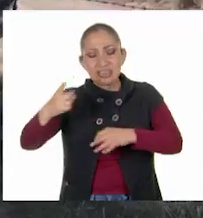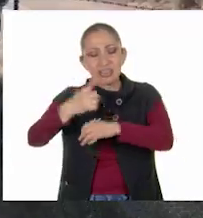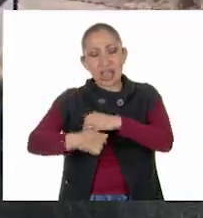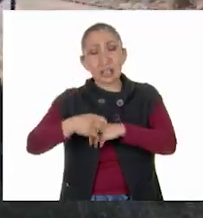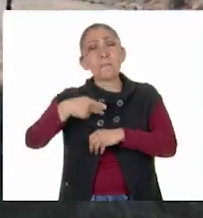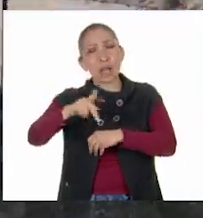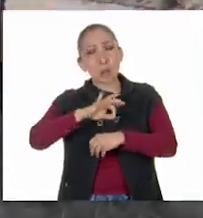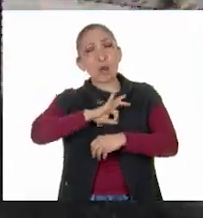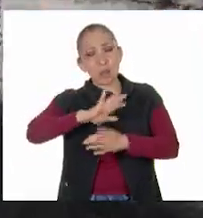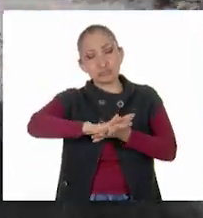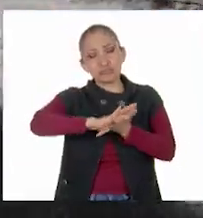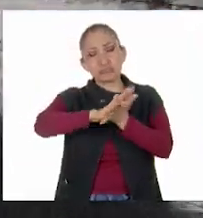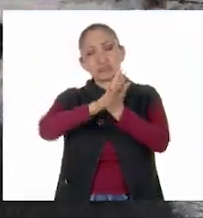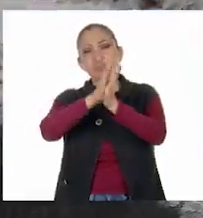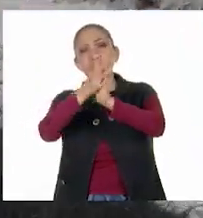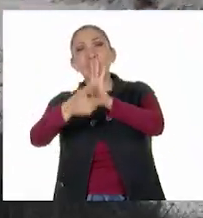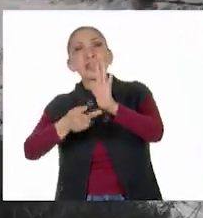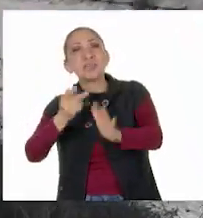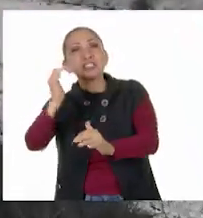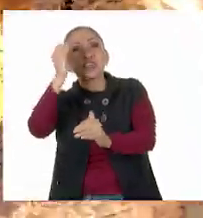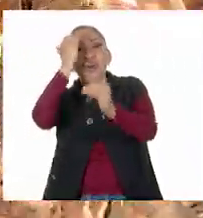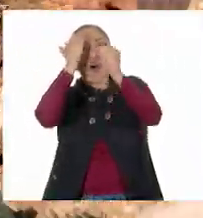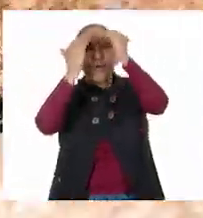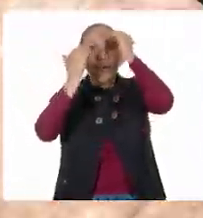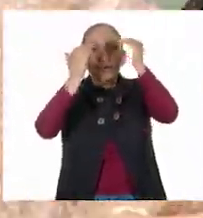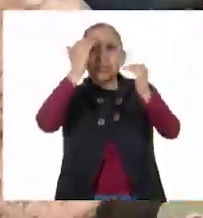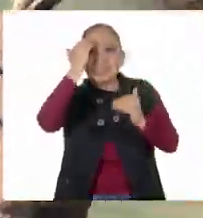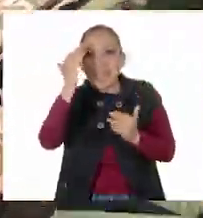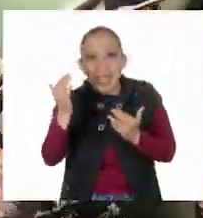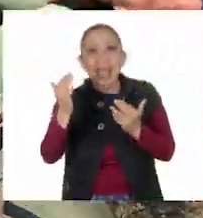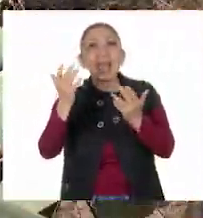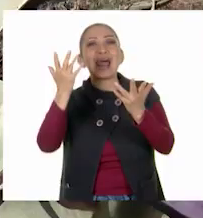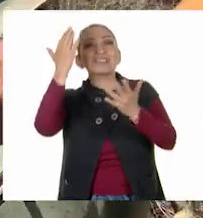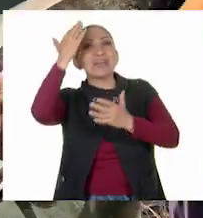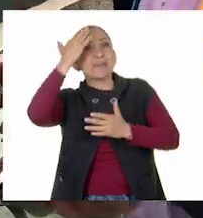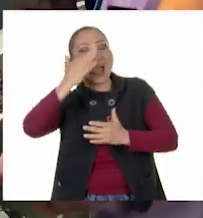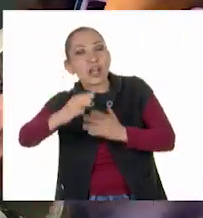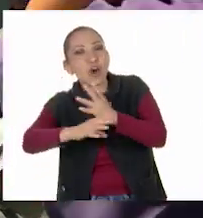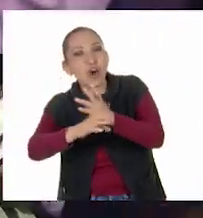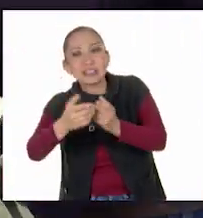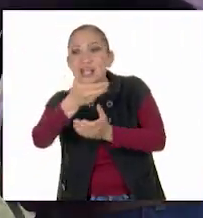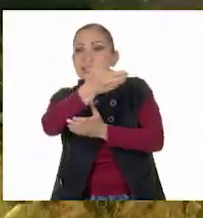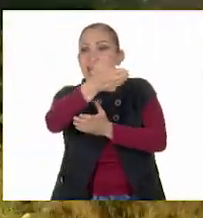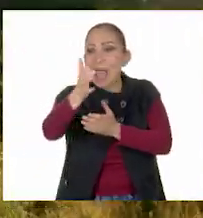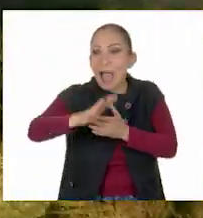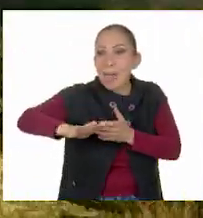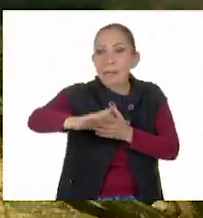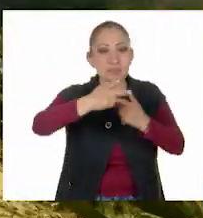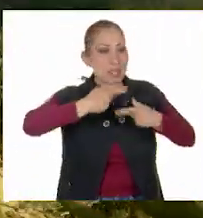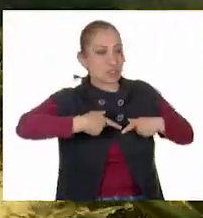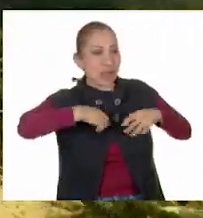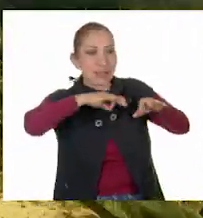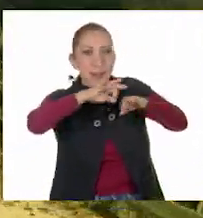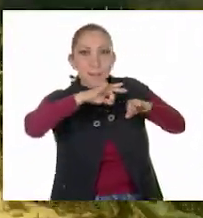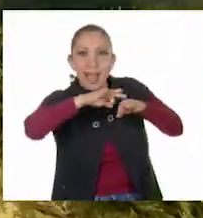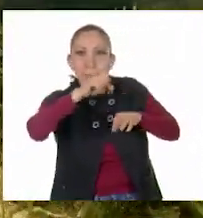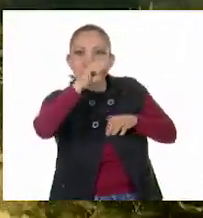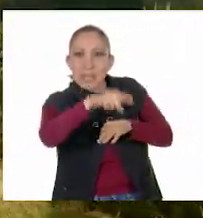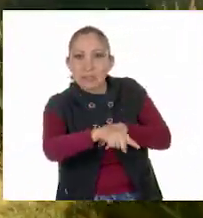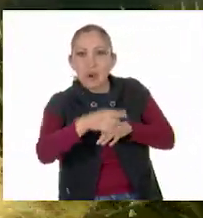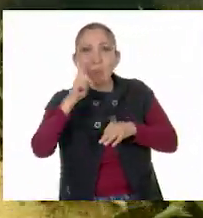pero podemos regresar al conocimiento, a los saberes del campo, de los campesinos, de